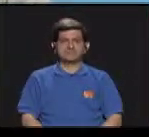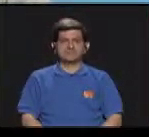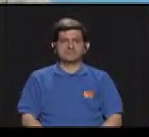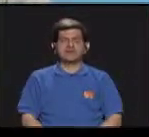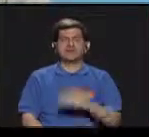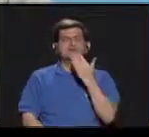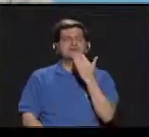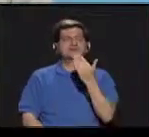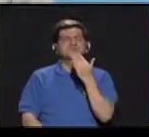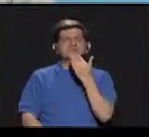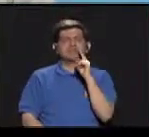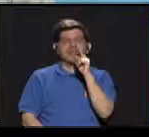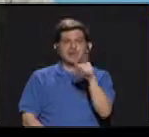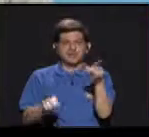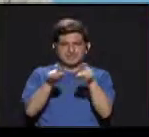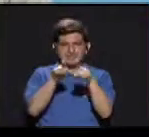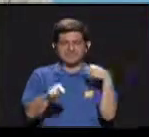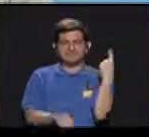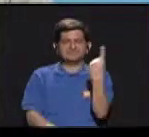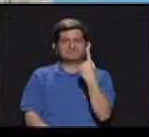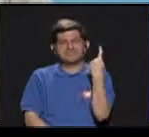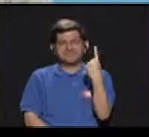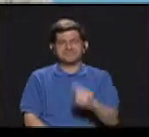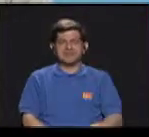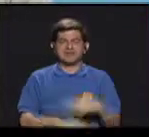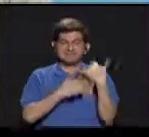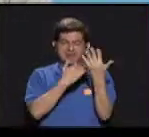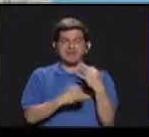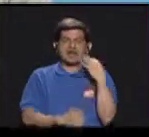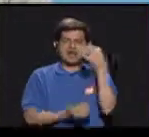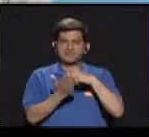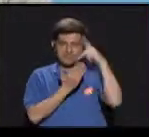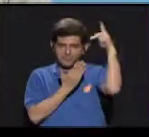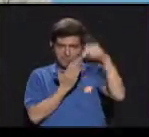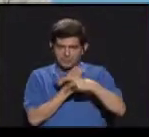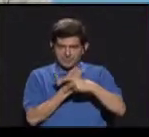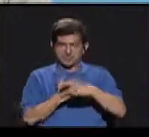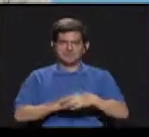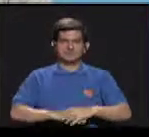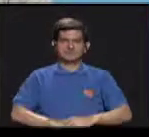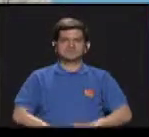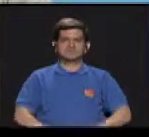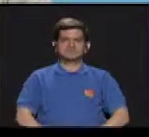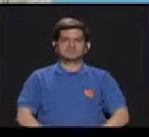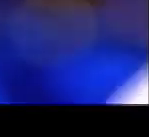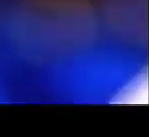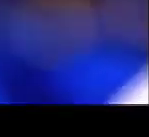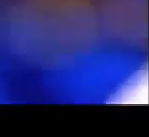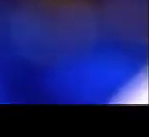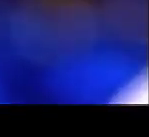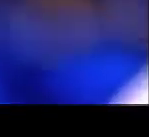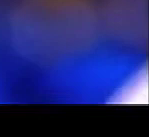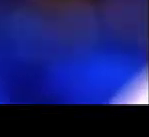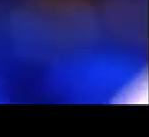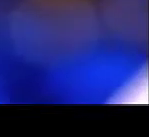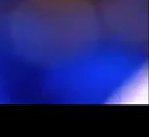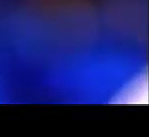de Costa Rica. Y muchísimas gracias a ustedes. Como siempre, los esperamos en nuestra próxima edición.